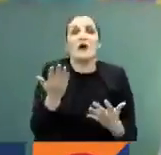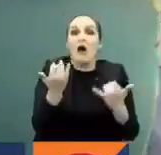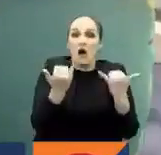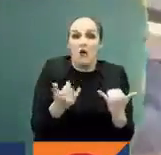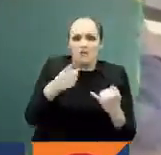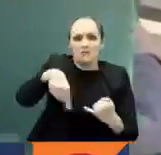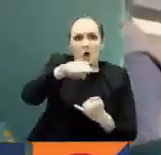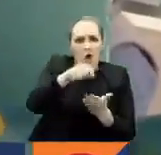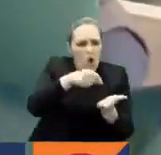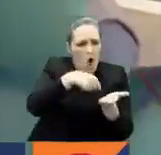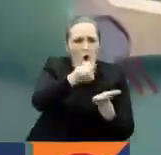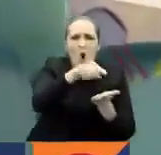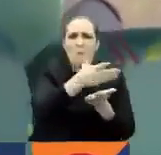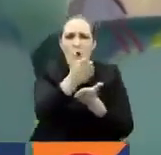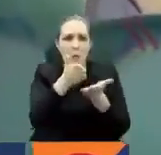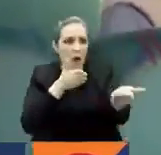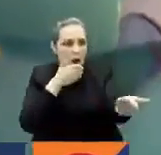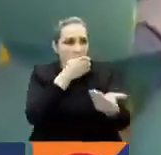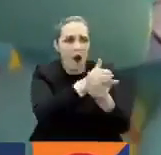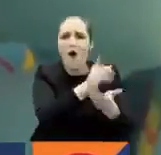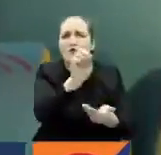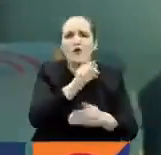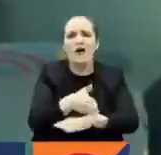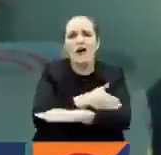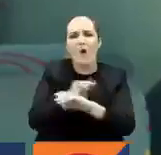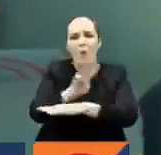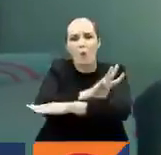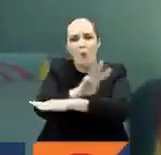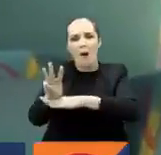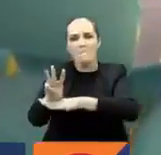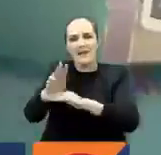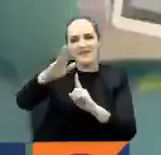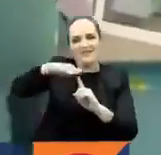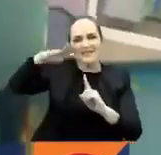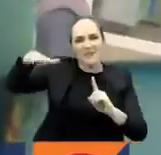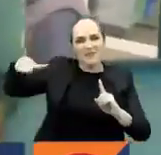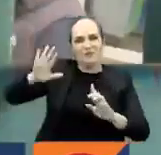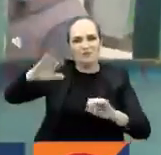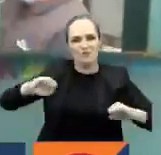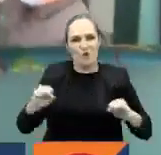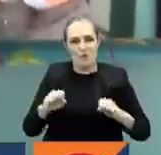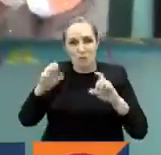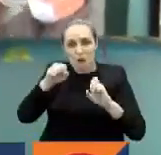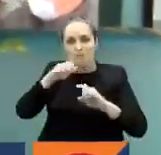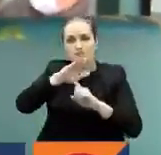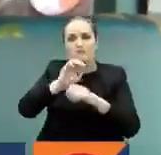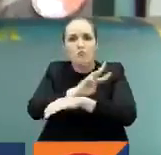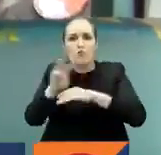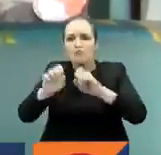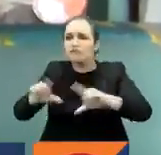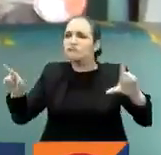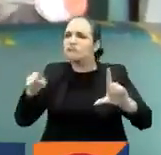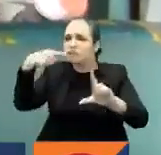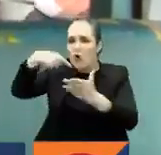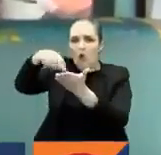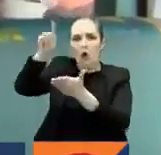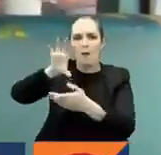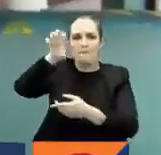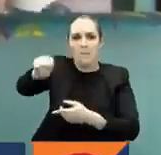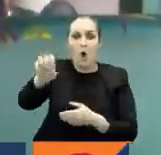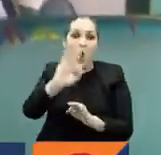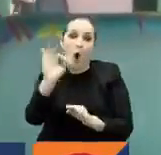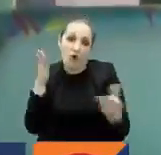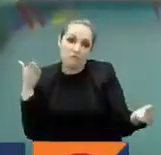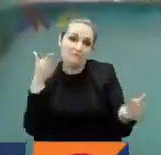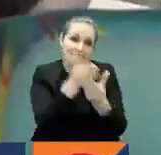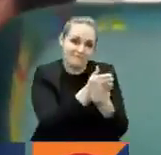pueden comprar tiquetes previamente a través de la página web de la terminal de transportes, o lo pueden hacer aquí directamente en la terminal